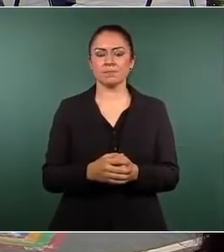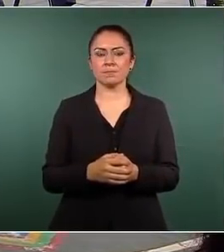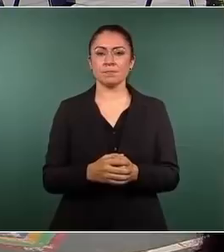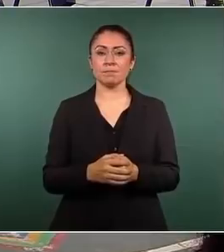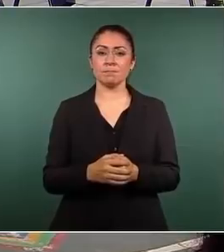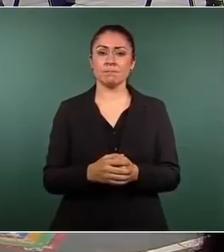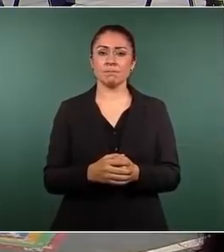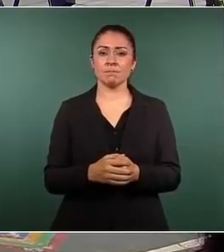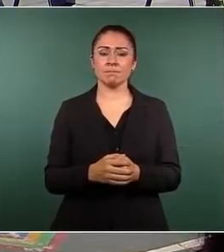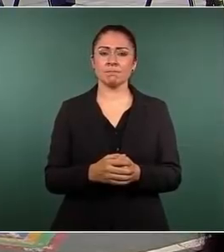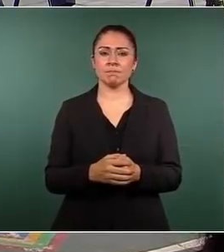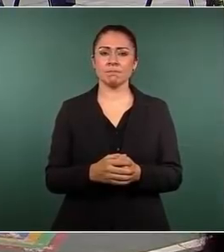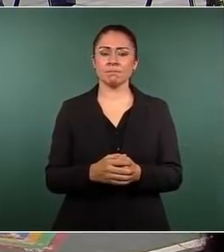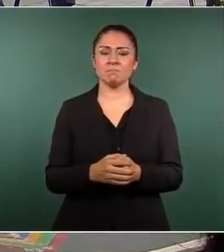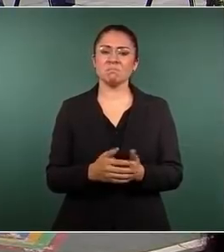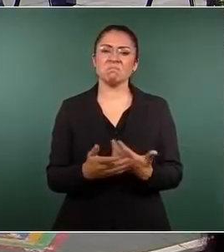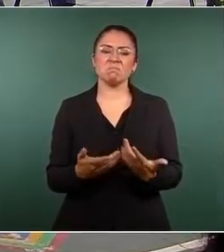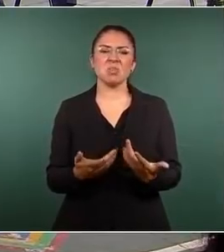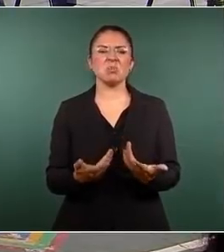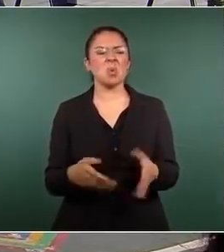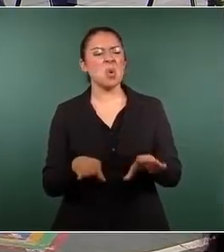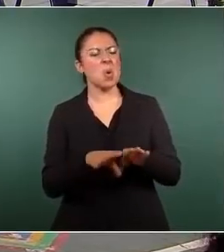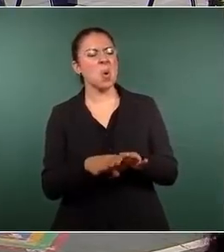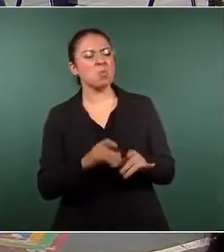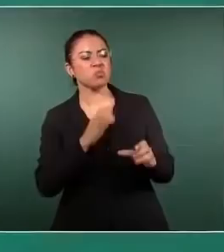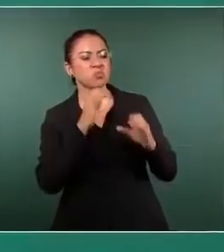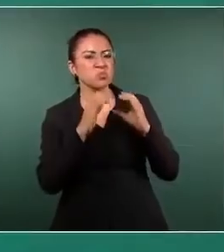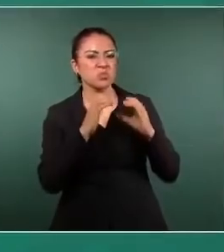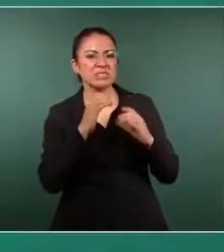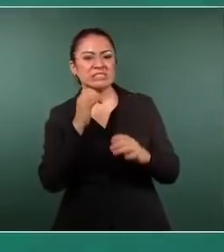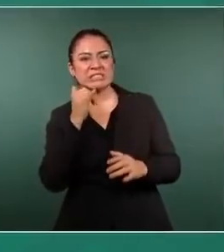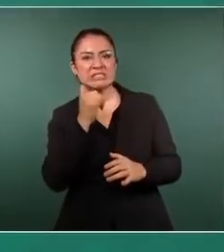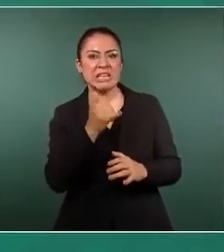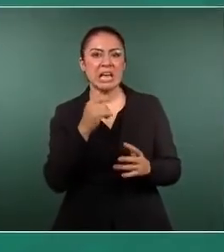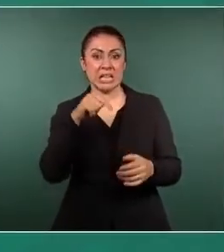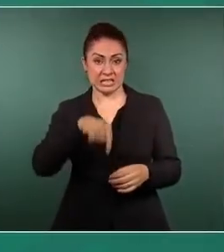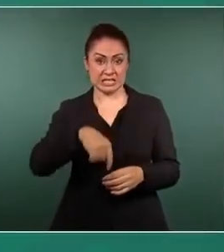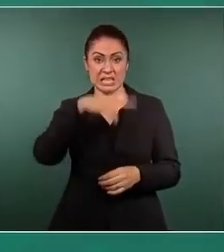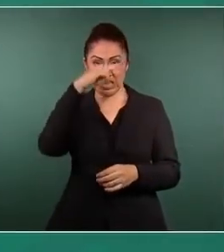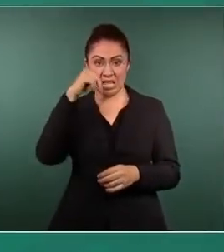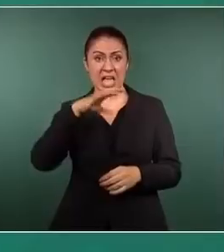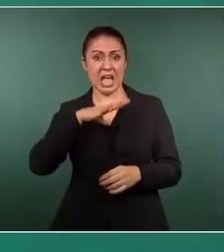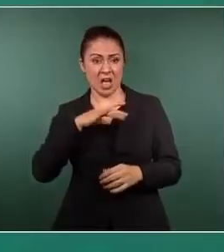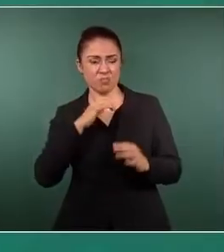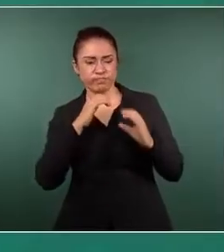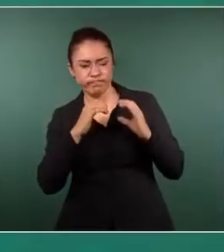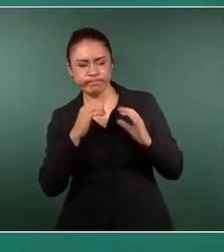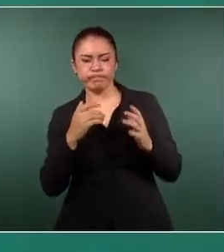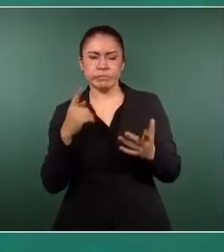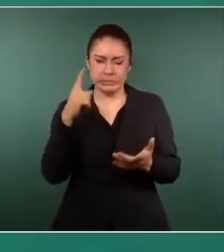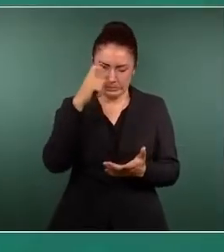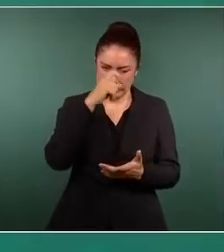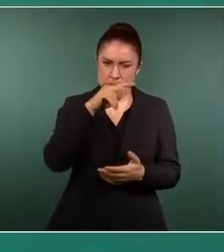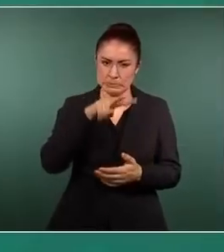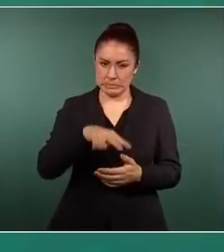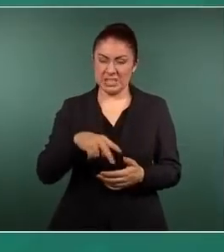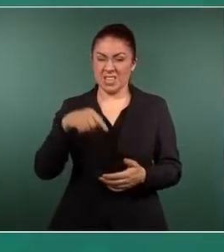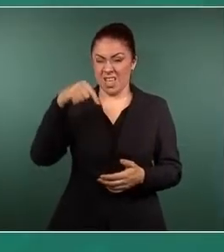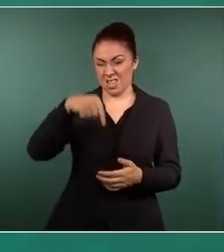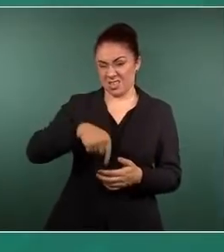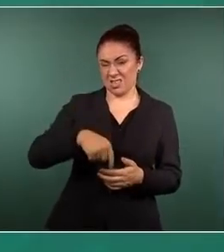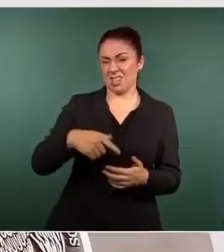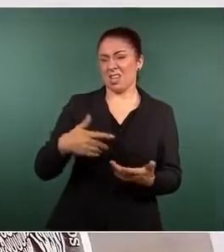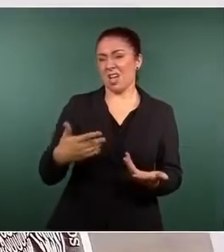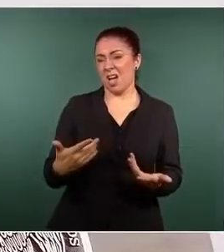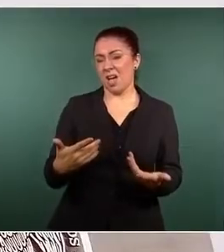para comunicarnos aquí en nayarit qué es de los